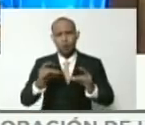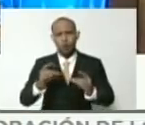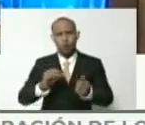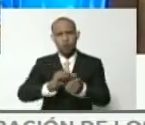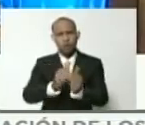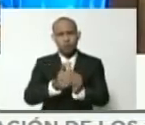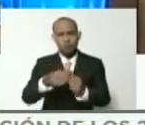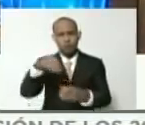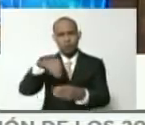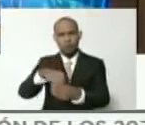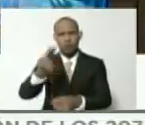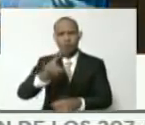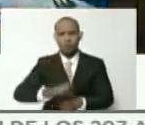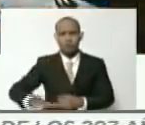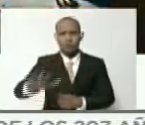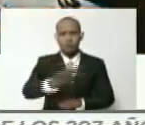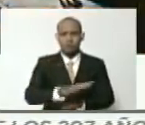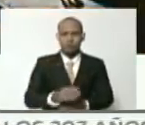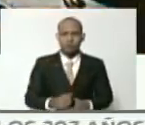de nuestro país.